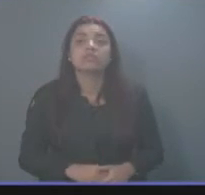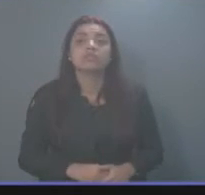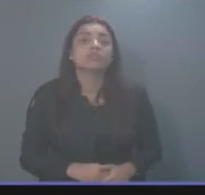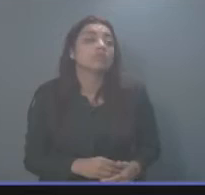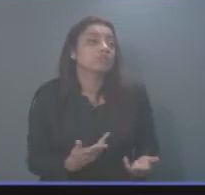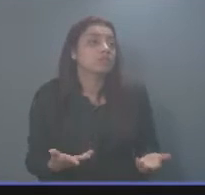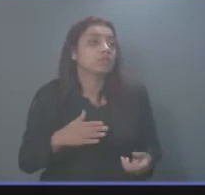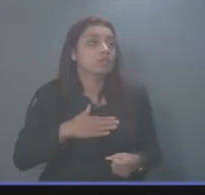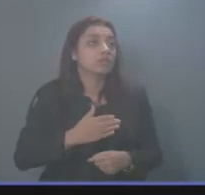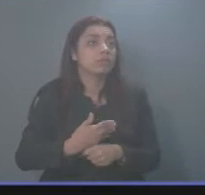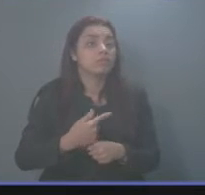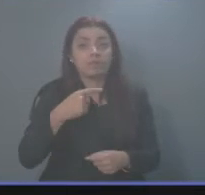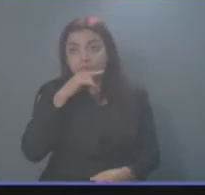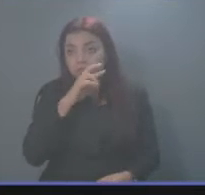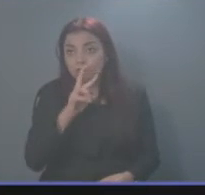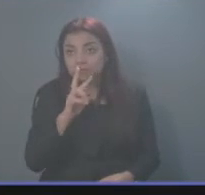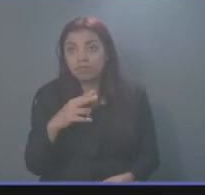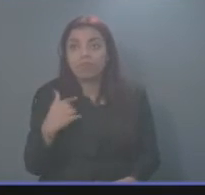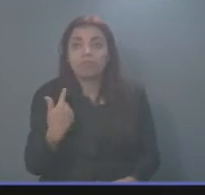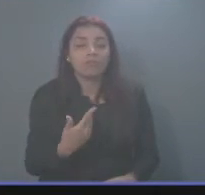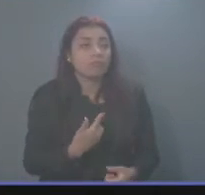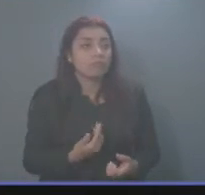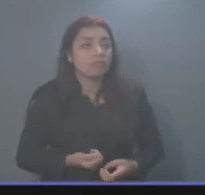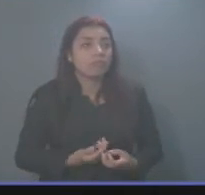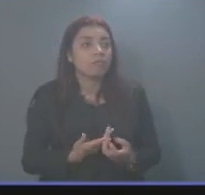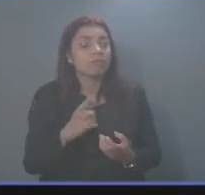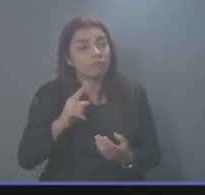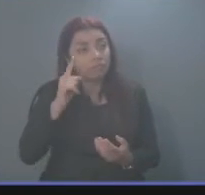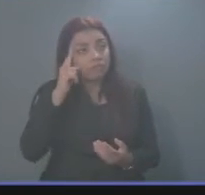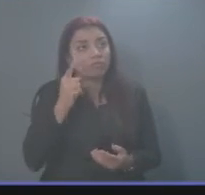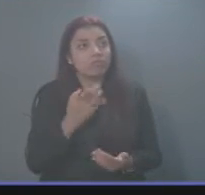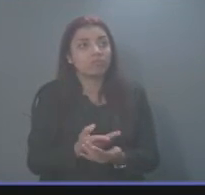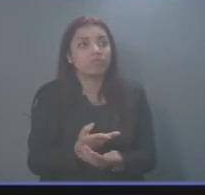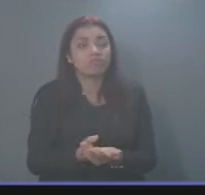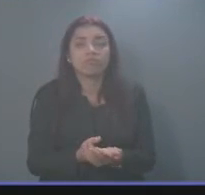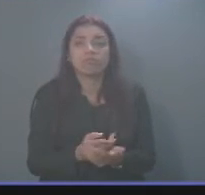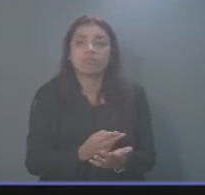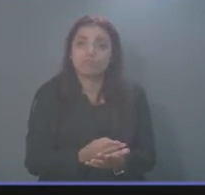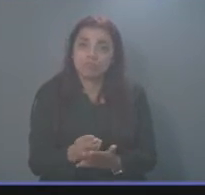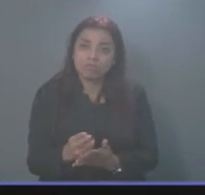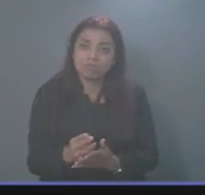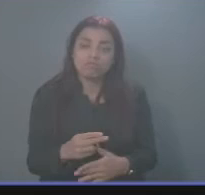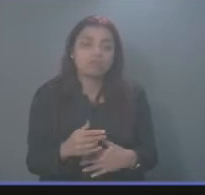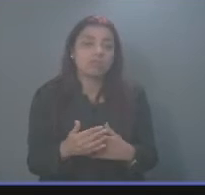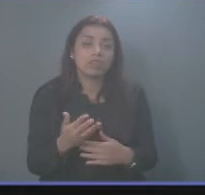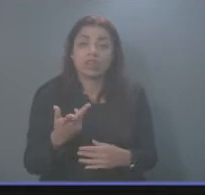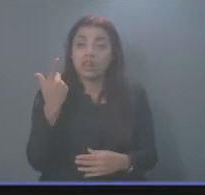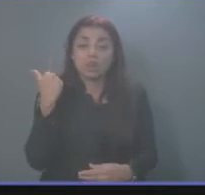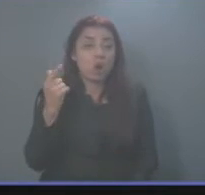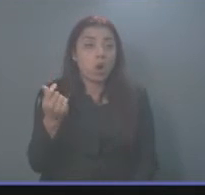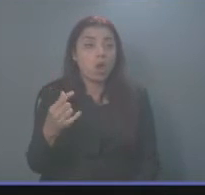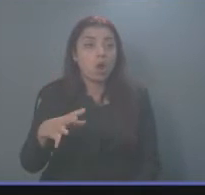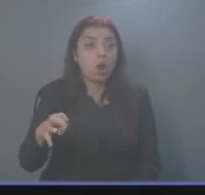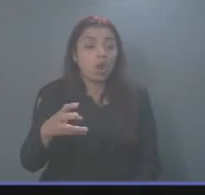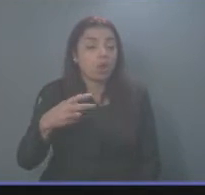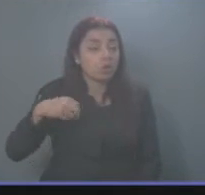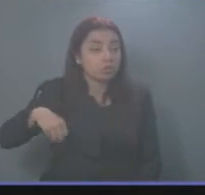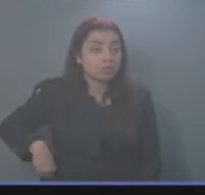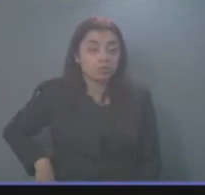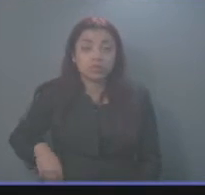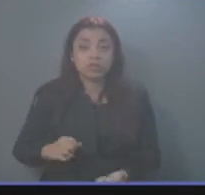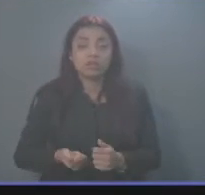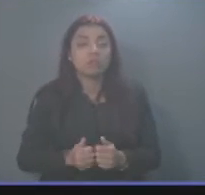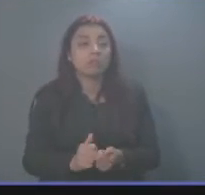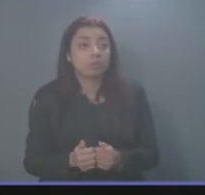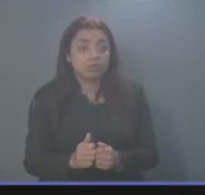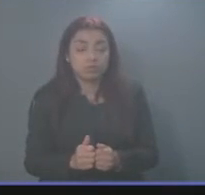Como FMLN hemos sido pioneros en la presentación de propuestas que velen por la transparencia y la anticorrupción en el deporte.